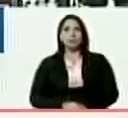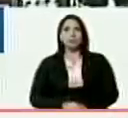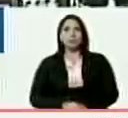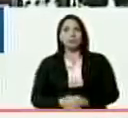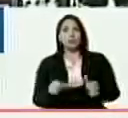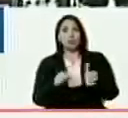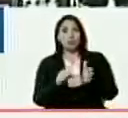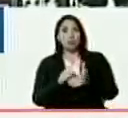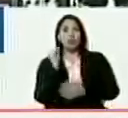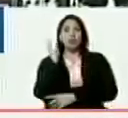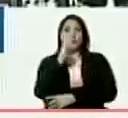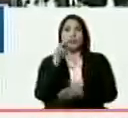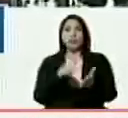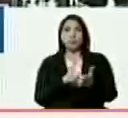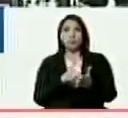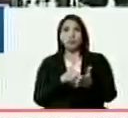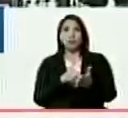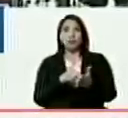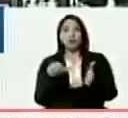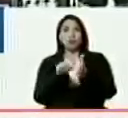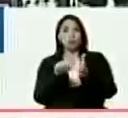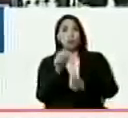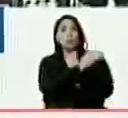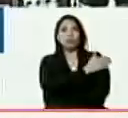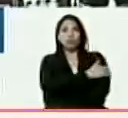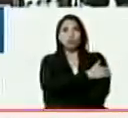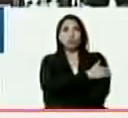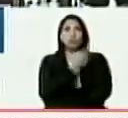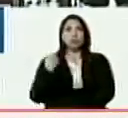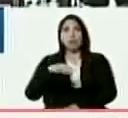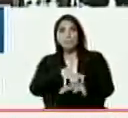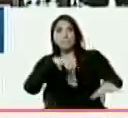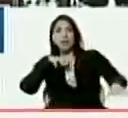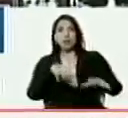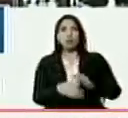¿Dónde? Una Asamblea Nacional donde la oposición tiene mayoría.